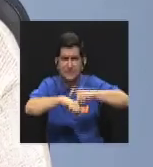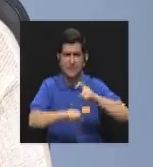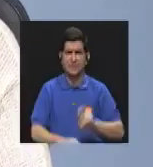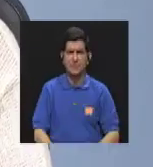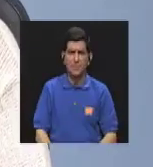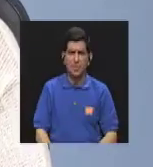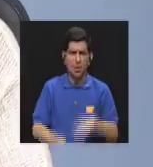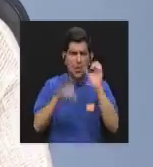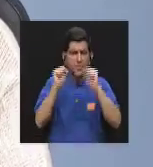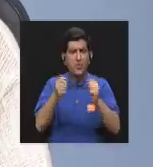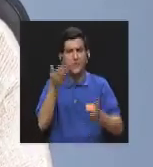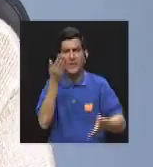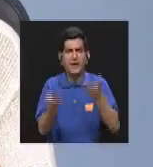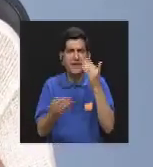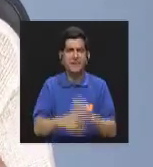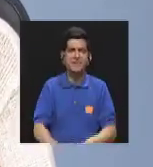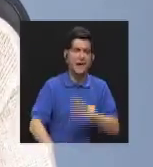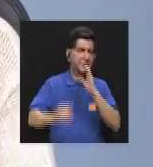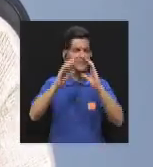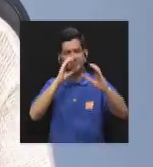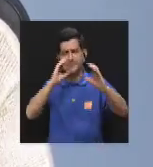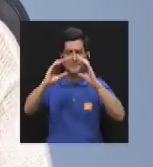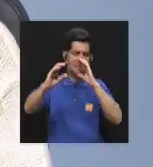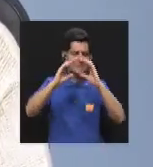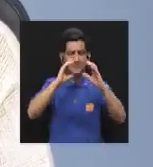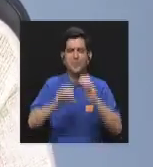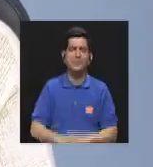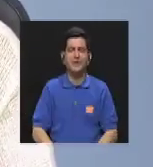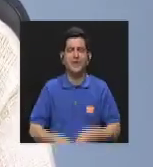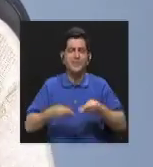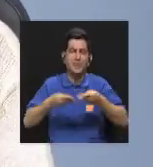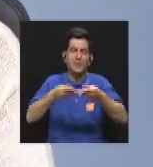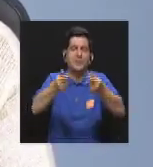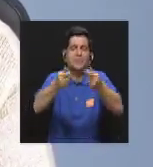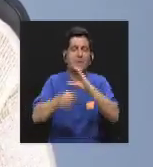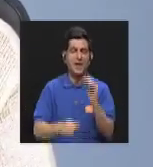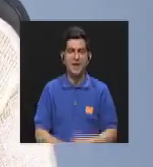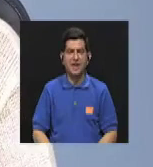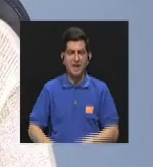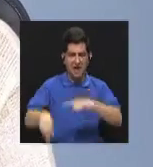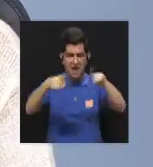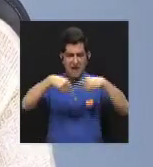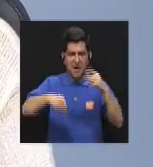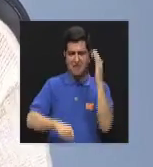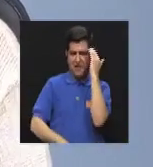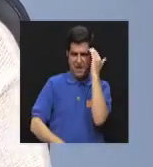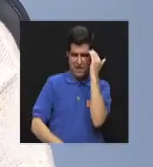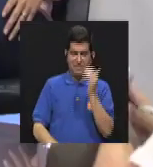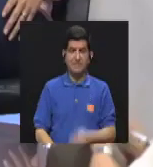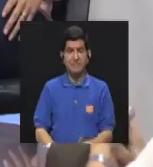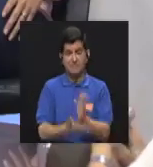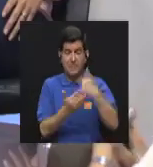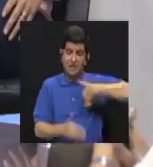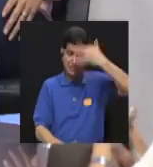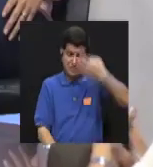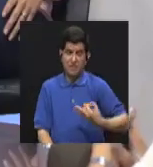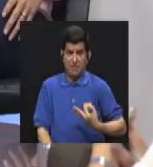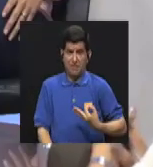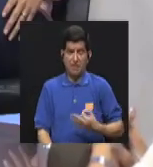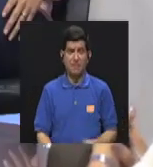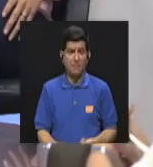para distendir, digamos, las conversaciones y grabar a conciencia. Entonces, pues parte de,